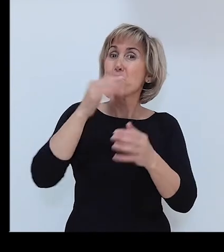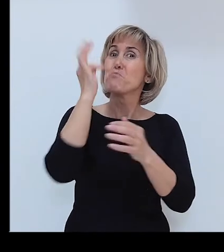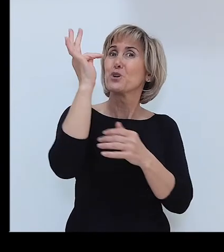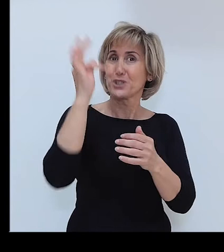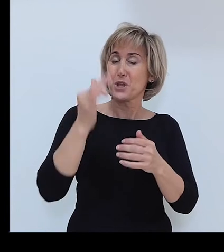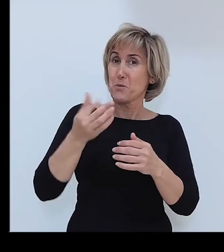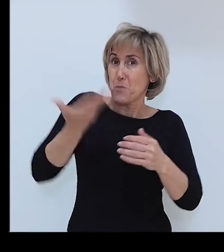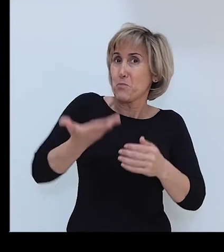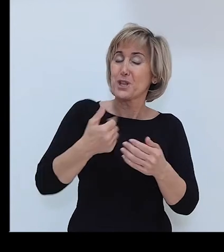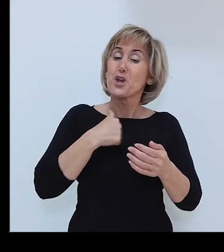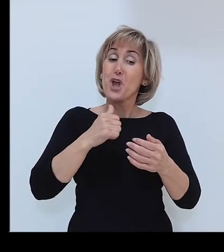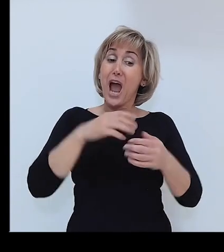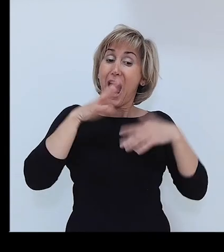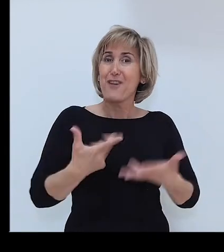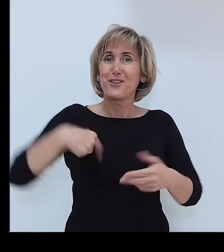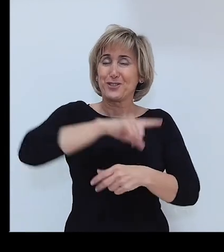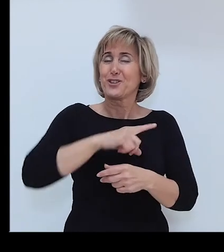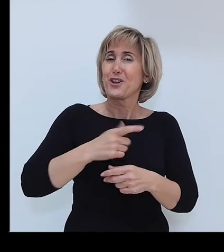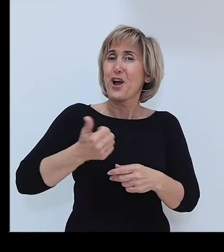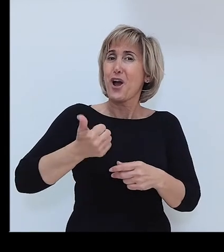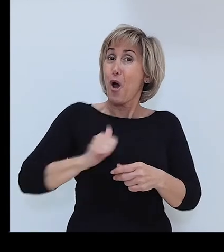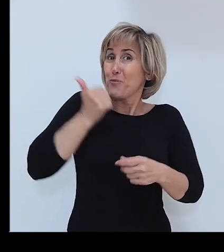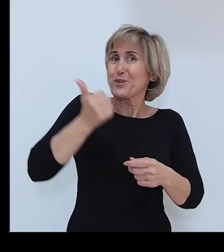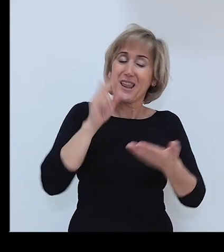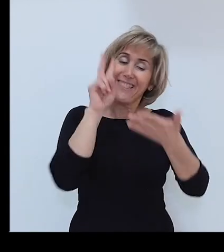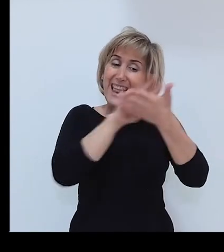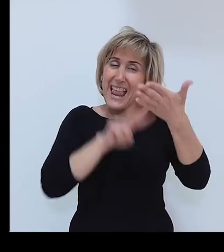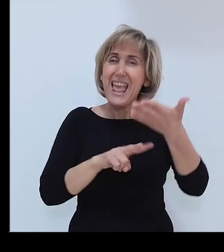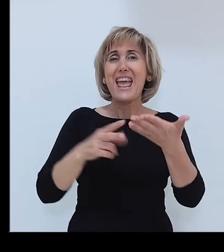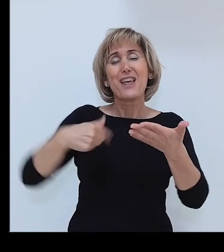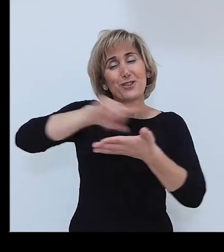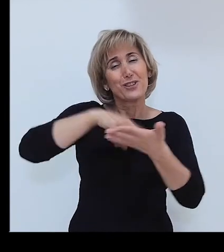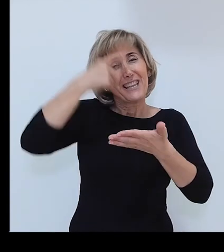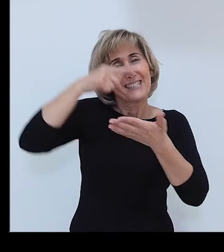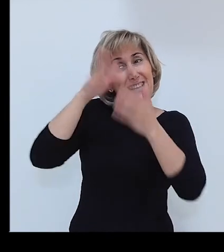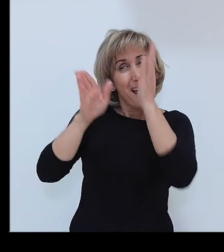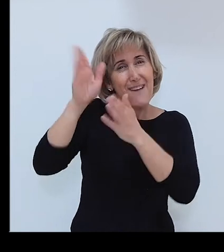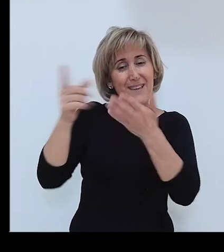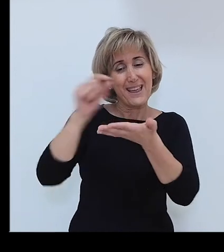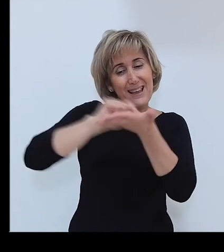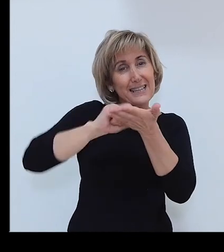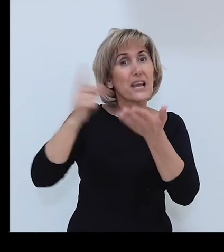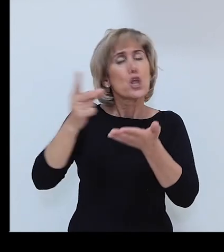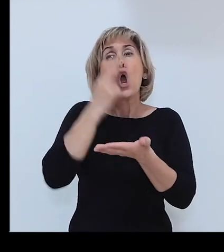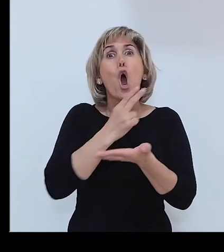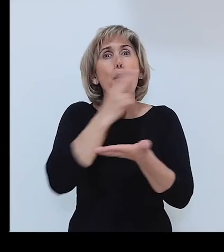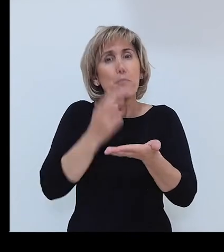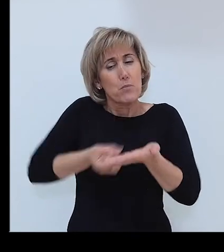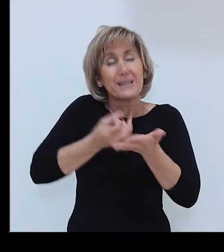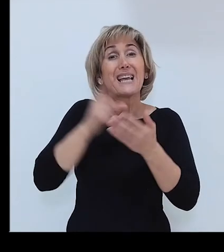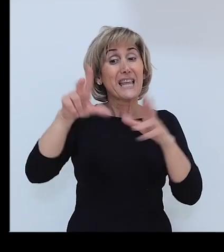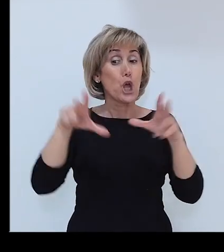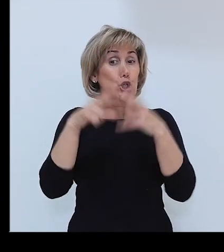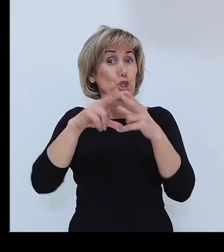nuestra suerte, que tenemos la posibilidad de leerla y de disfrutarla y que su forma